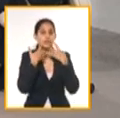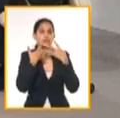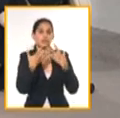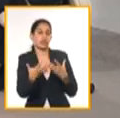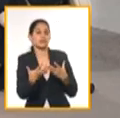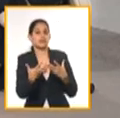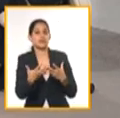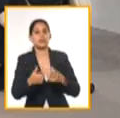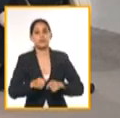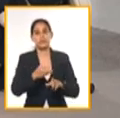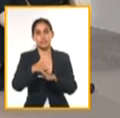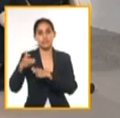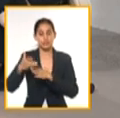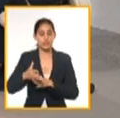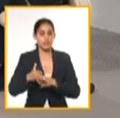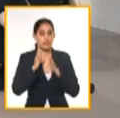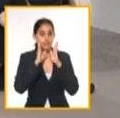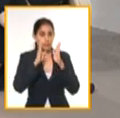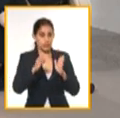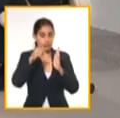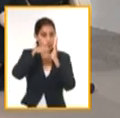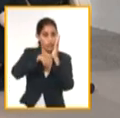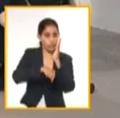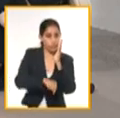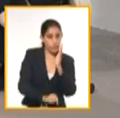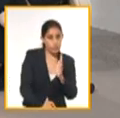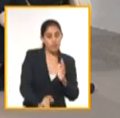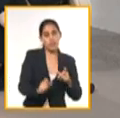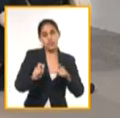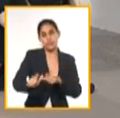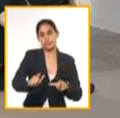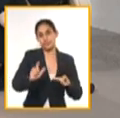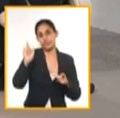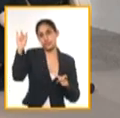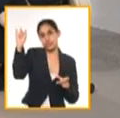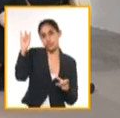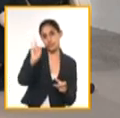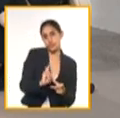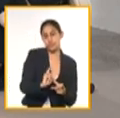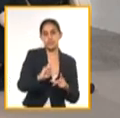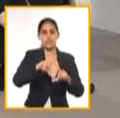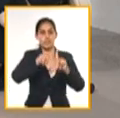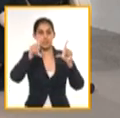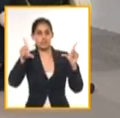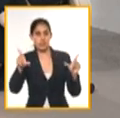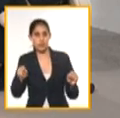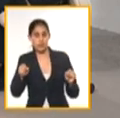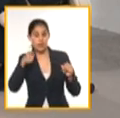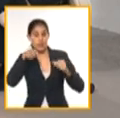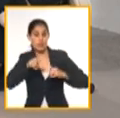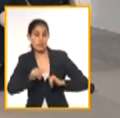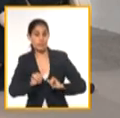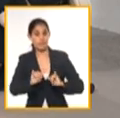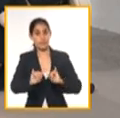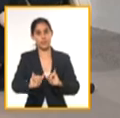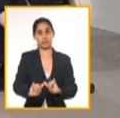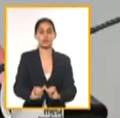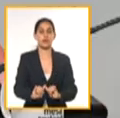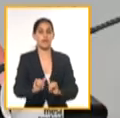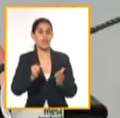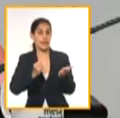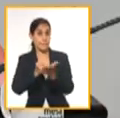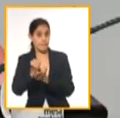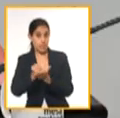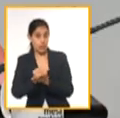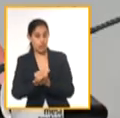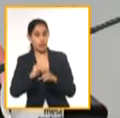parte de esa concepción que tiene el uso de las fuentes renovables de energía en Cuba. Es información que ya les voy adelantando, así que el miércoles